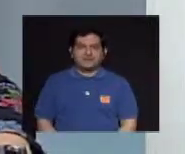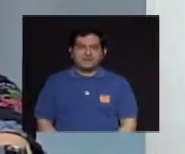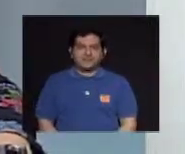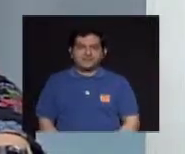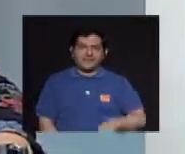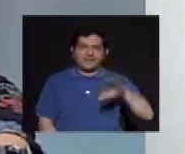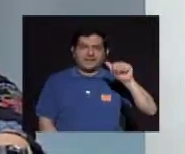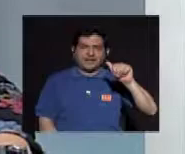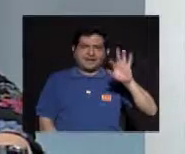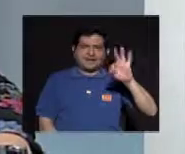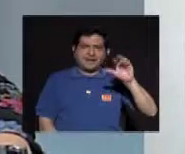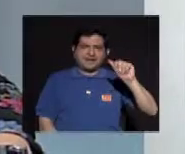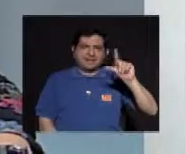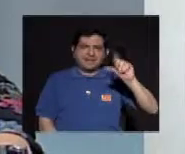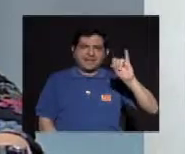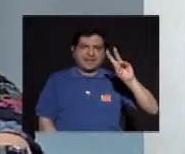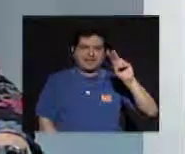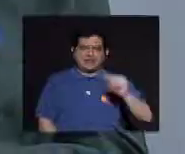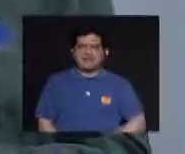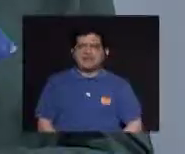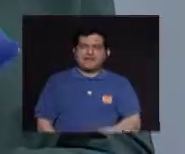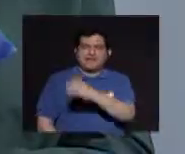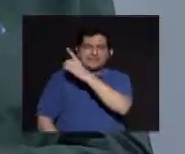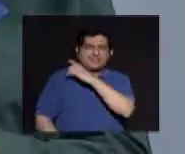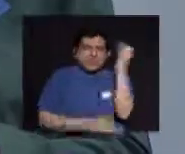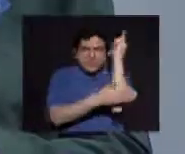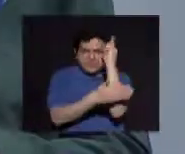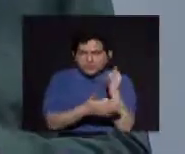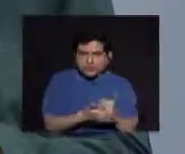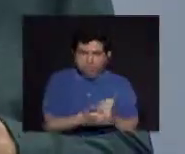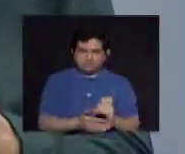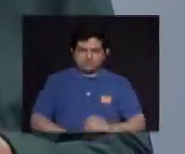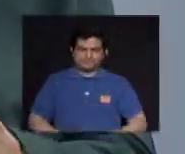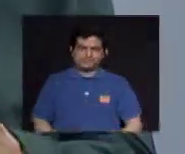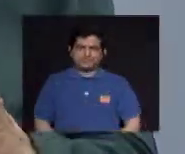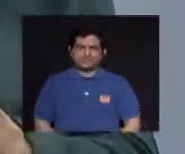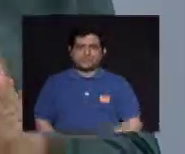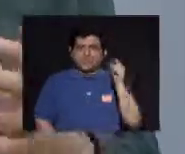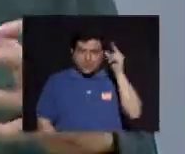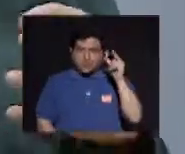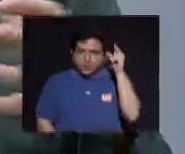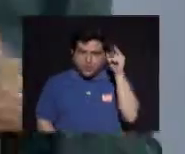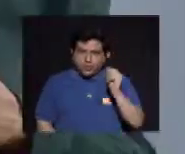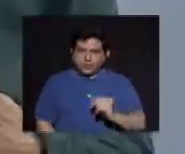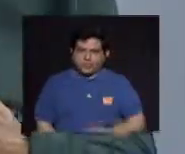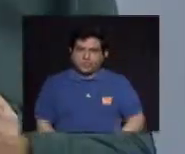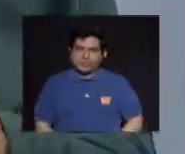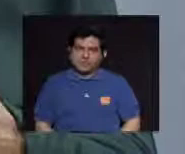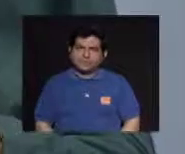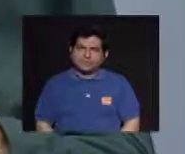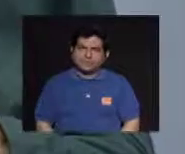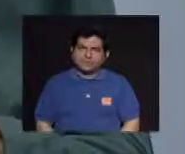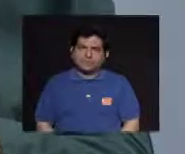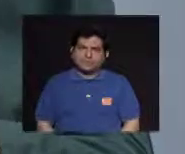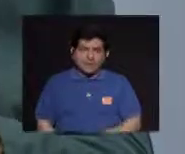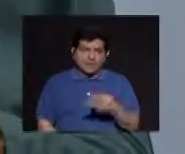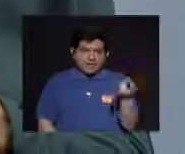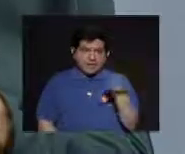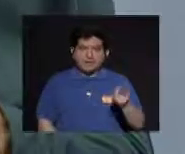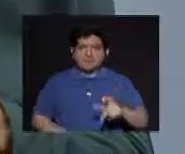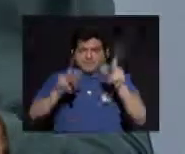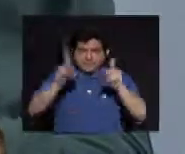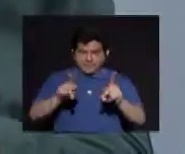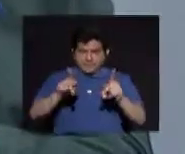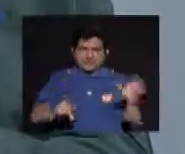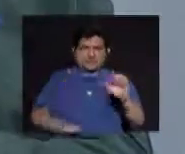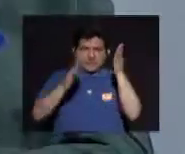apoyo. Catalina, la dirección de arte, como, bueno, obviamente, al